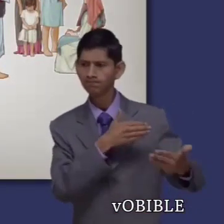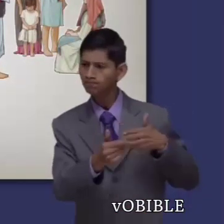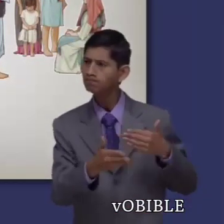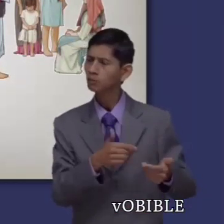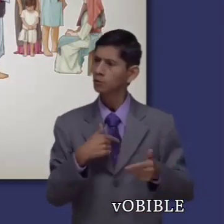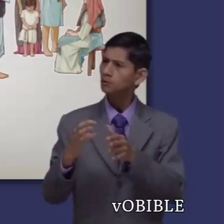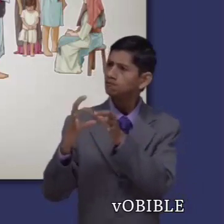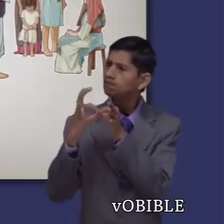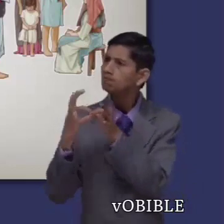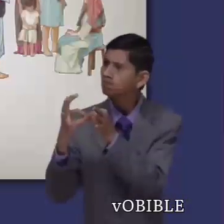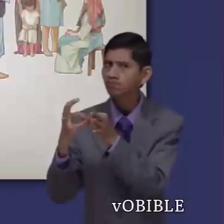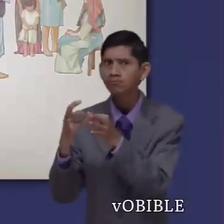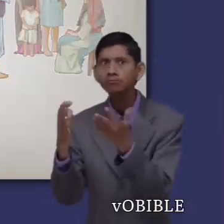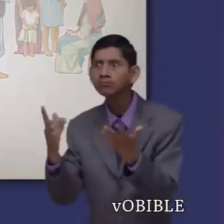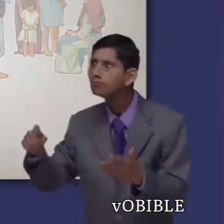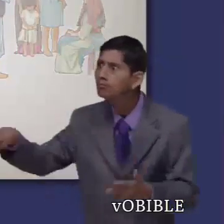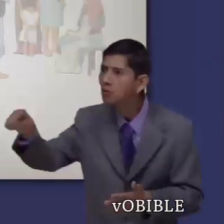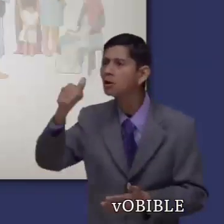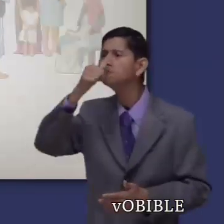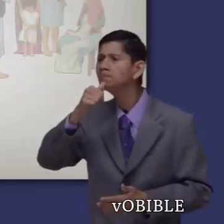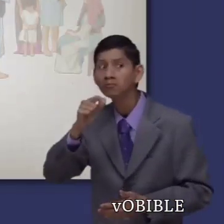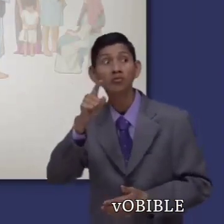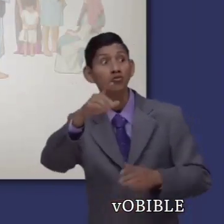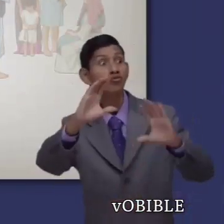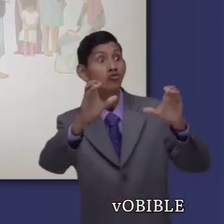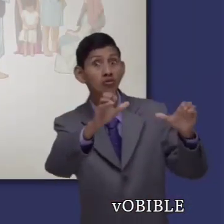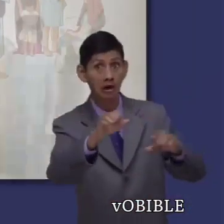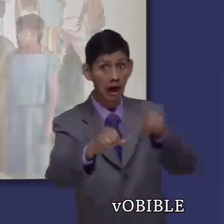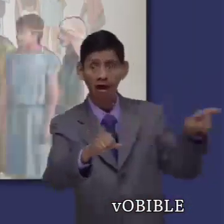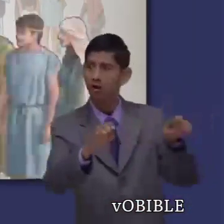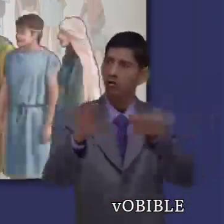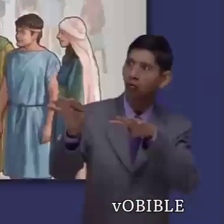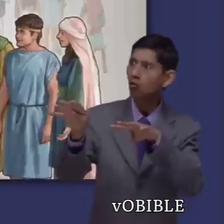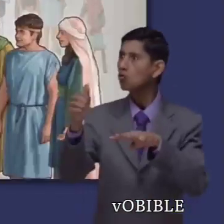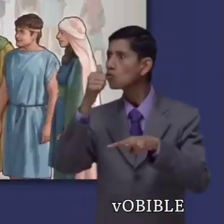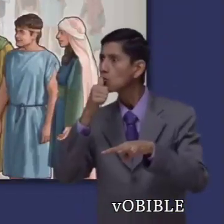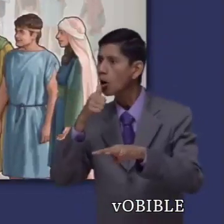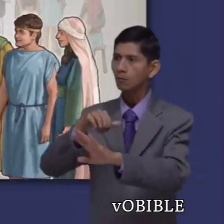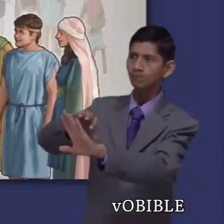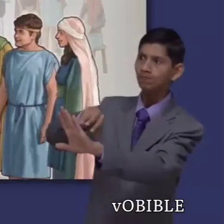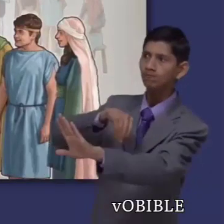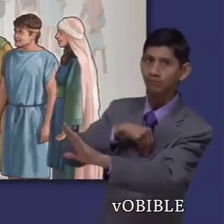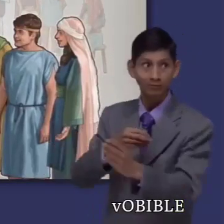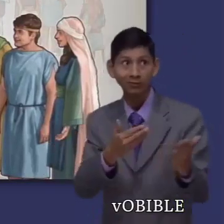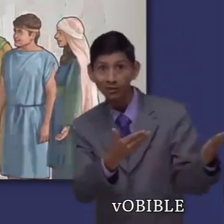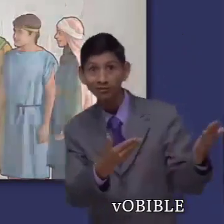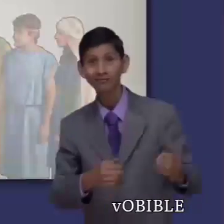Les dice que las congregaciones de Macedonia y Acaya se han enterado de lo mucho que han aguantado.